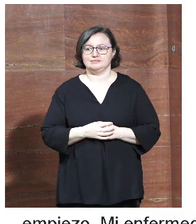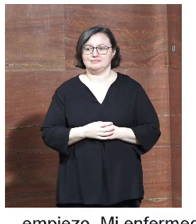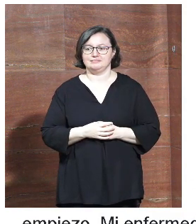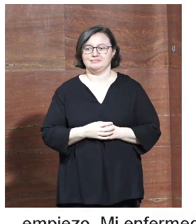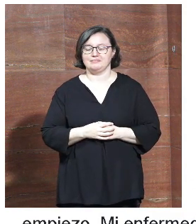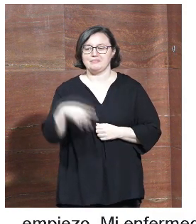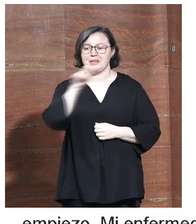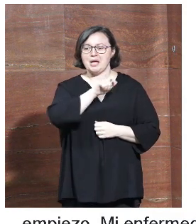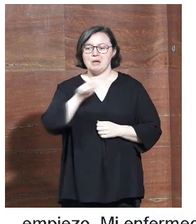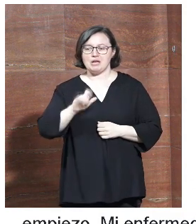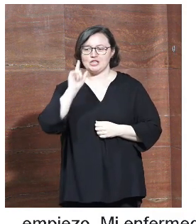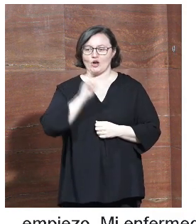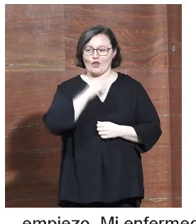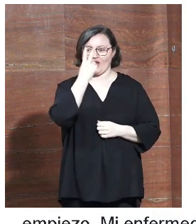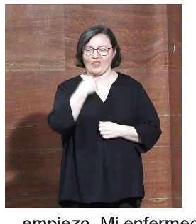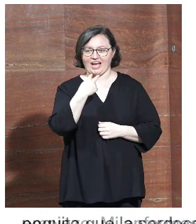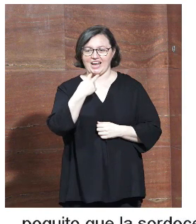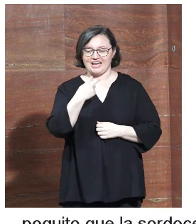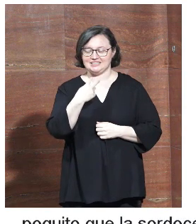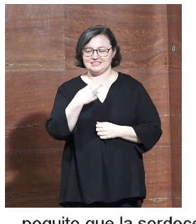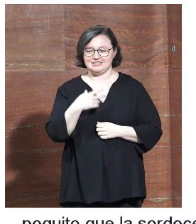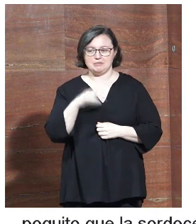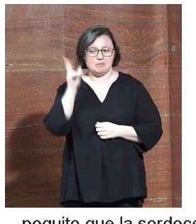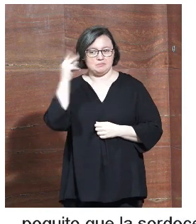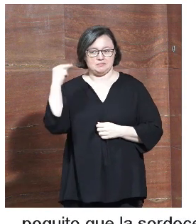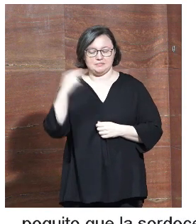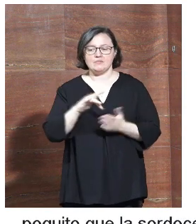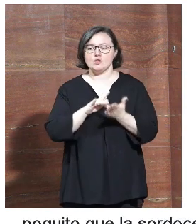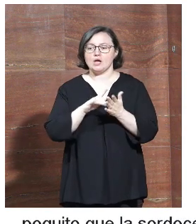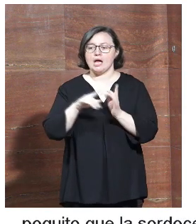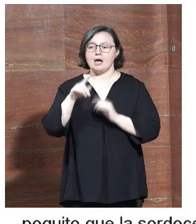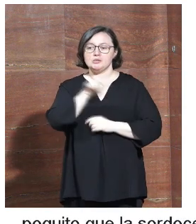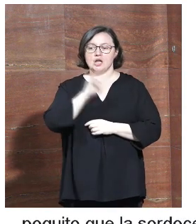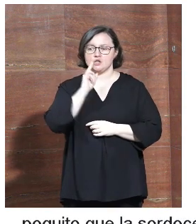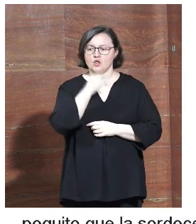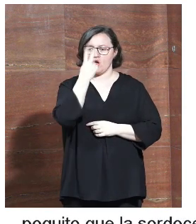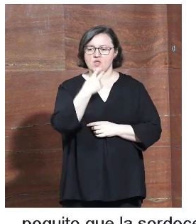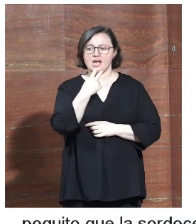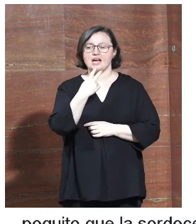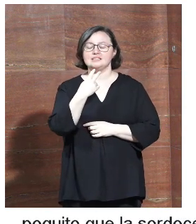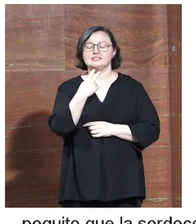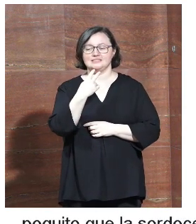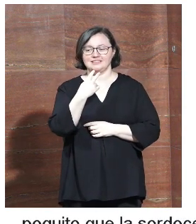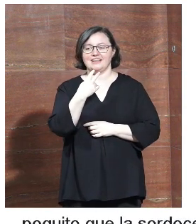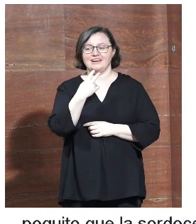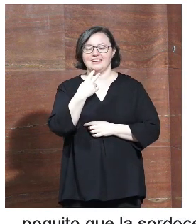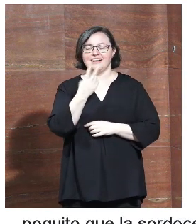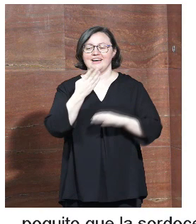Las personas con sordoceguera tenemos problemas en el entorno, en la comunicación.